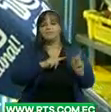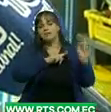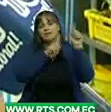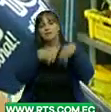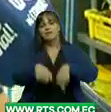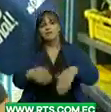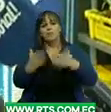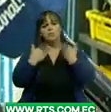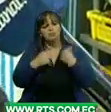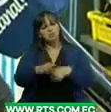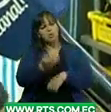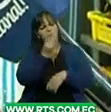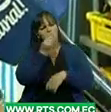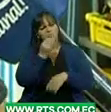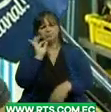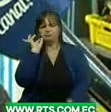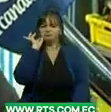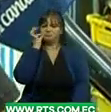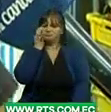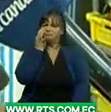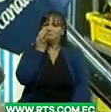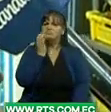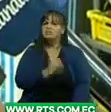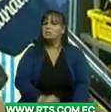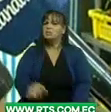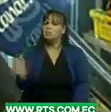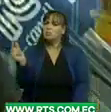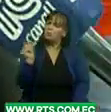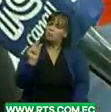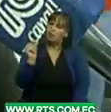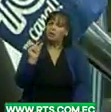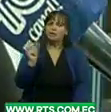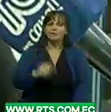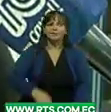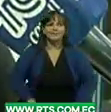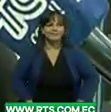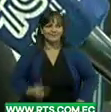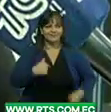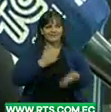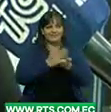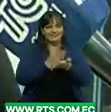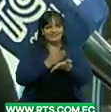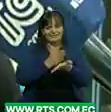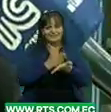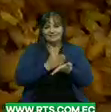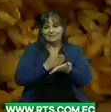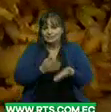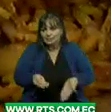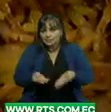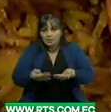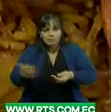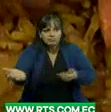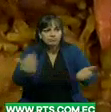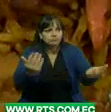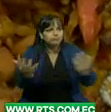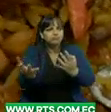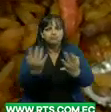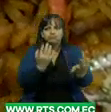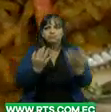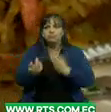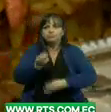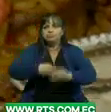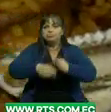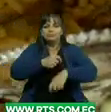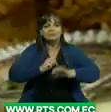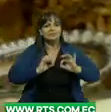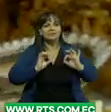vinieron a visitar, les gustó mi comida y salí favorecido, lo cogieron. Y eso es lo bueno de Raíces, que ayuda a crecer los negocios. Mi plato estrella con que participo es el